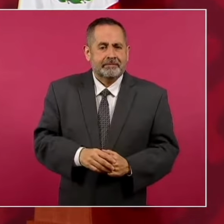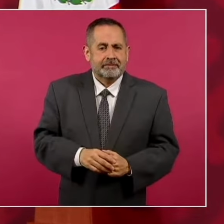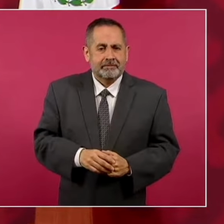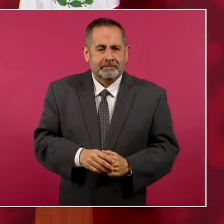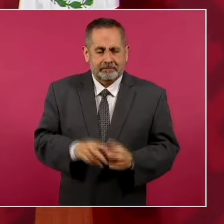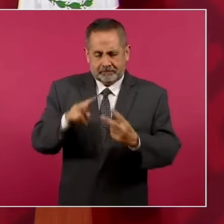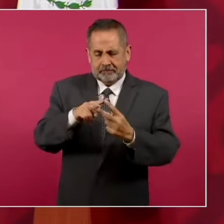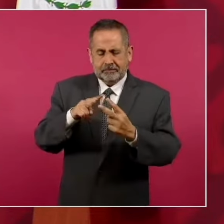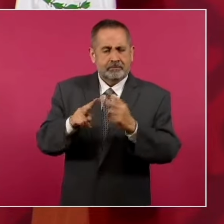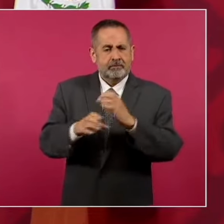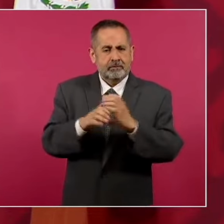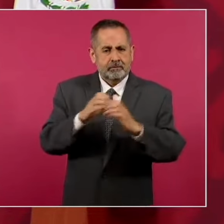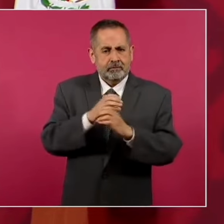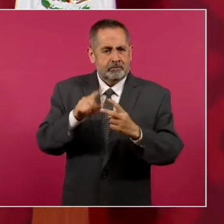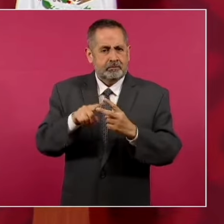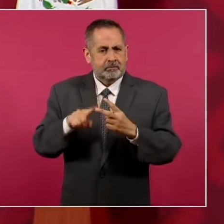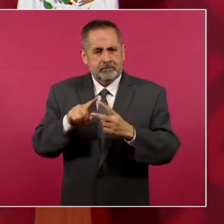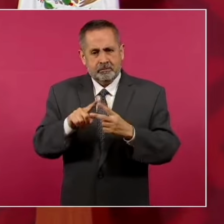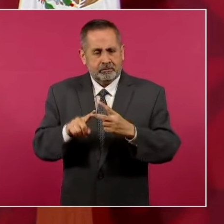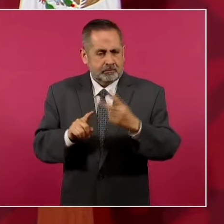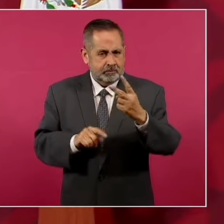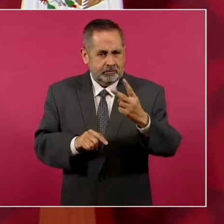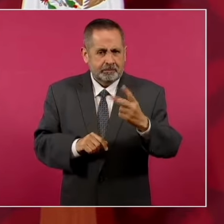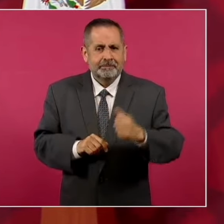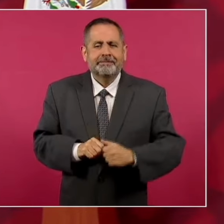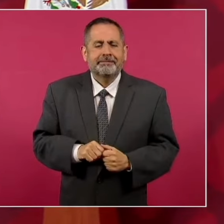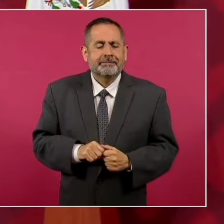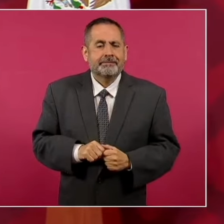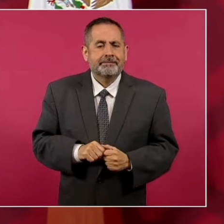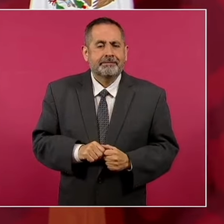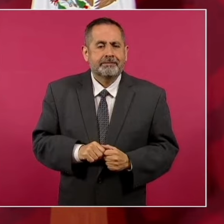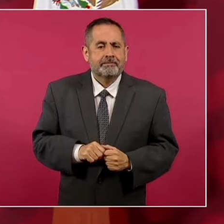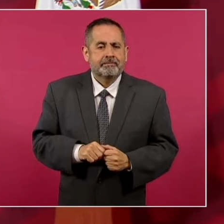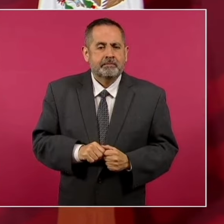Pues dos cosas: que